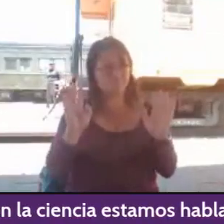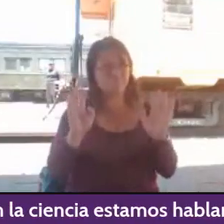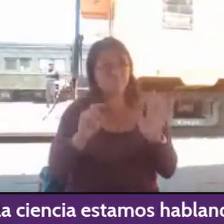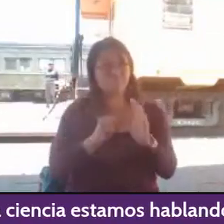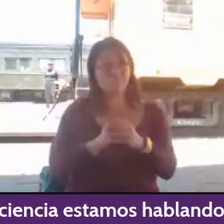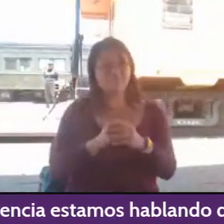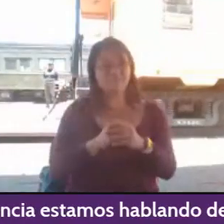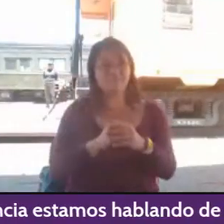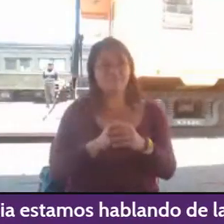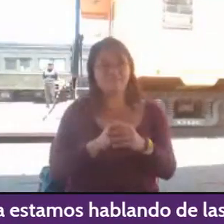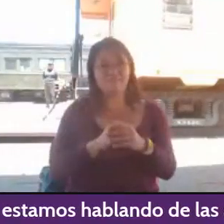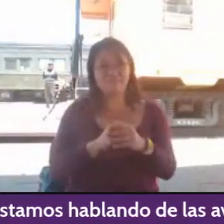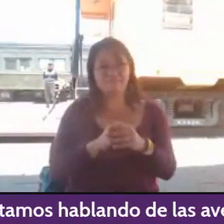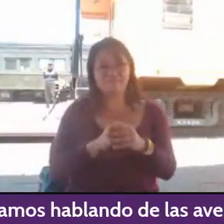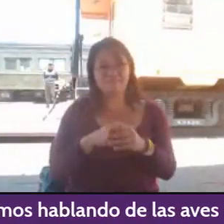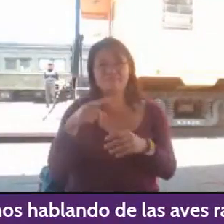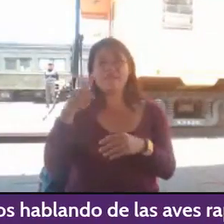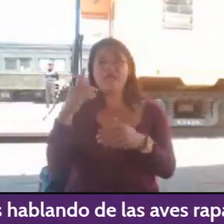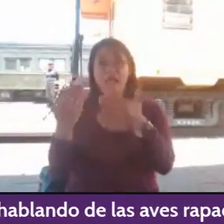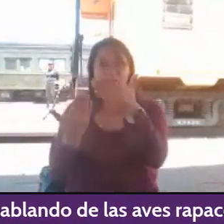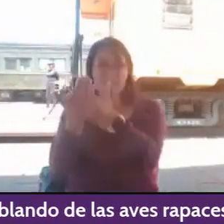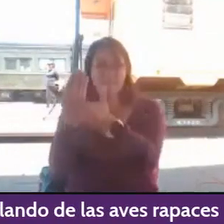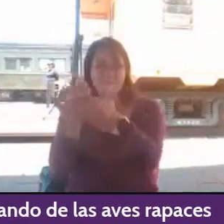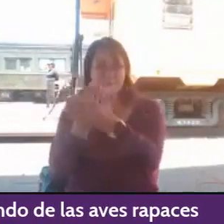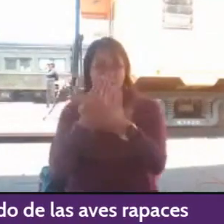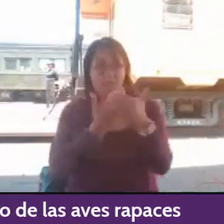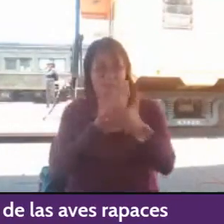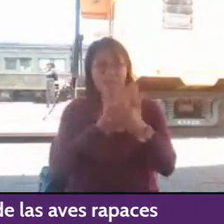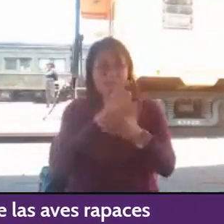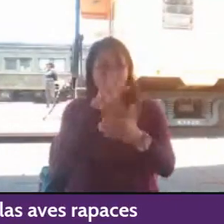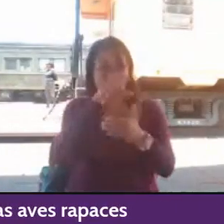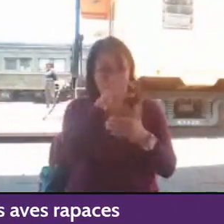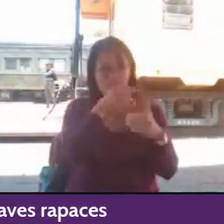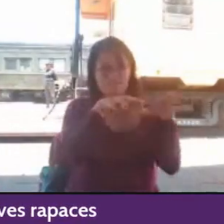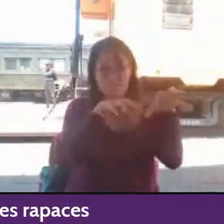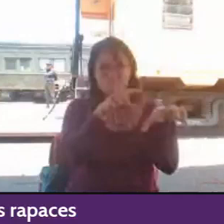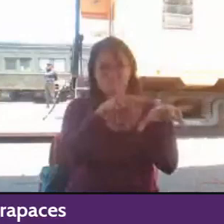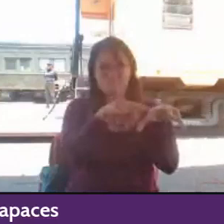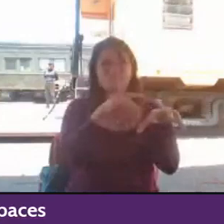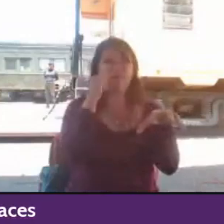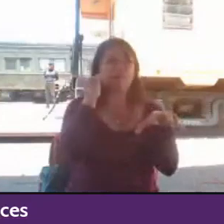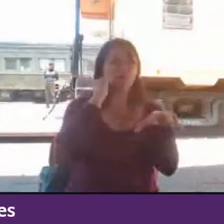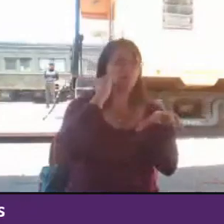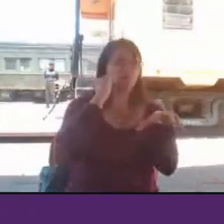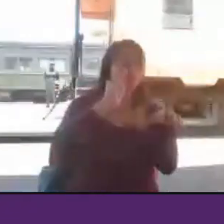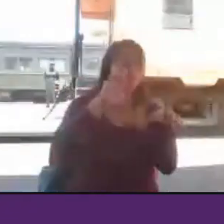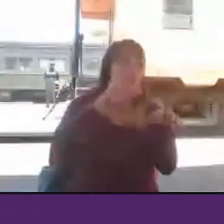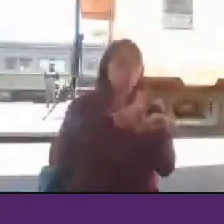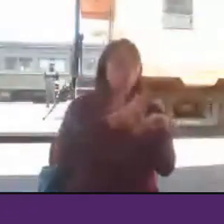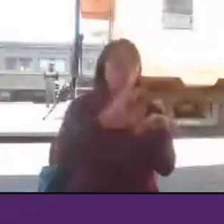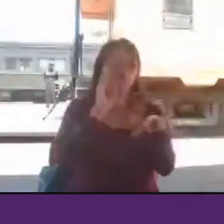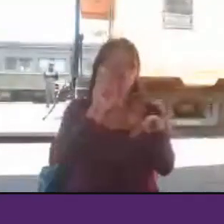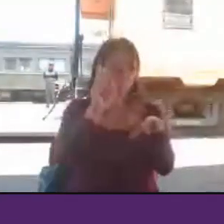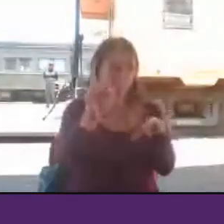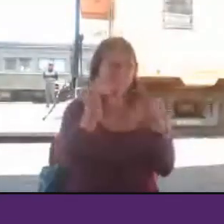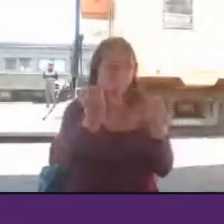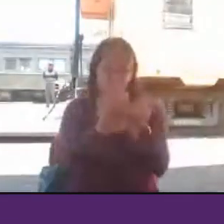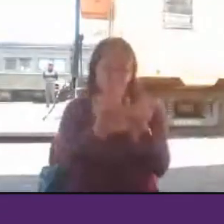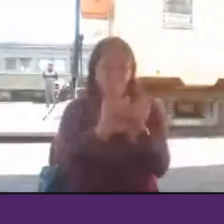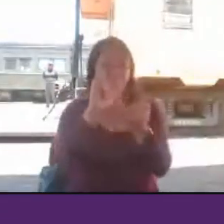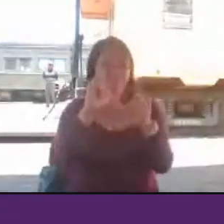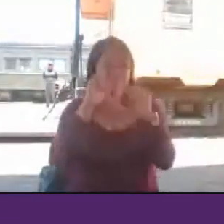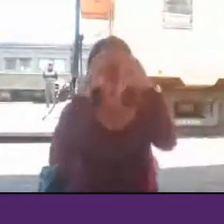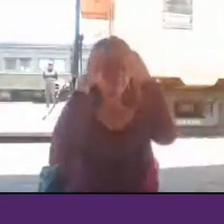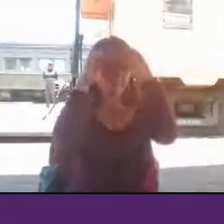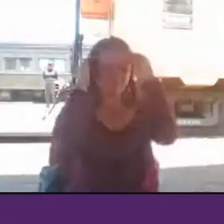Rapaces diurnas, tienen una muy buena vista, pueden percibir los objetos a una gran distancia, y aparte pueden percibir una